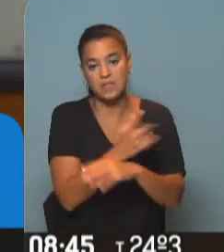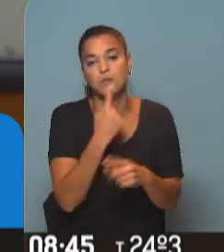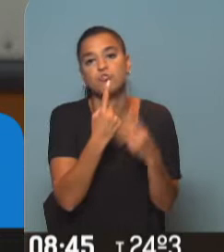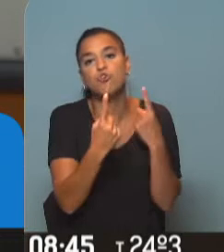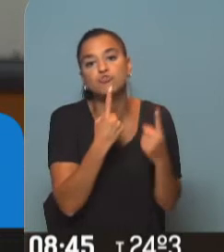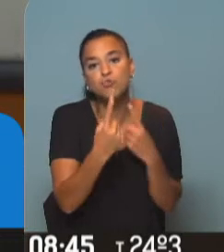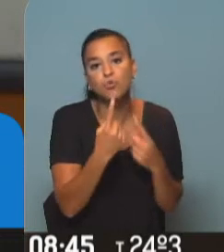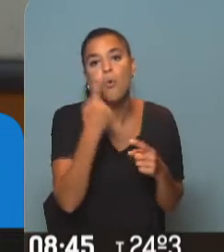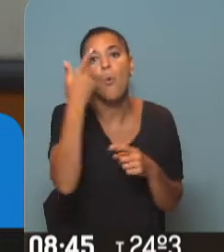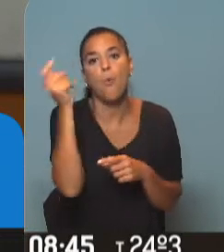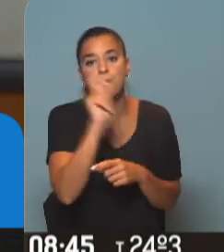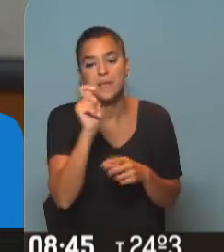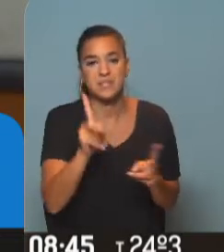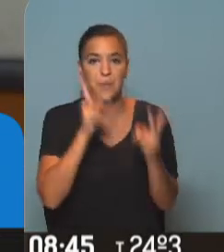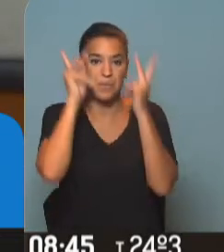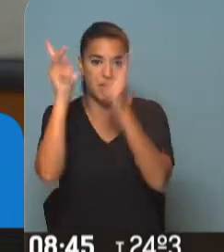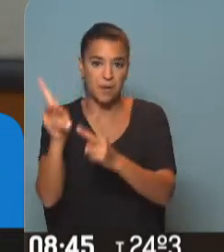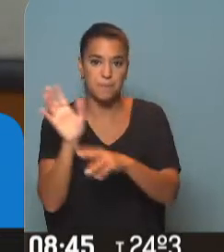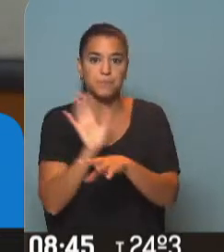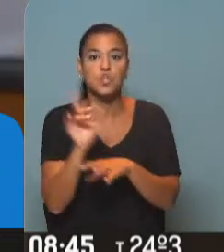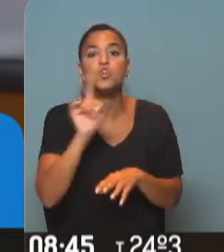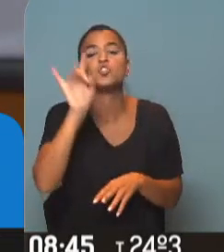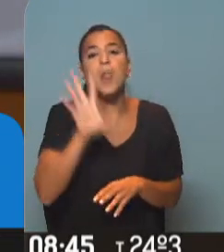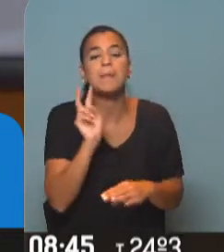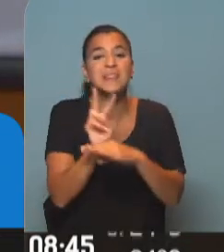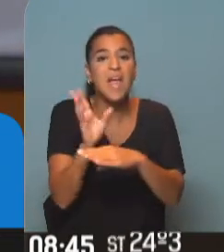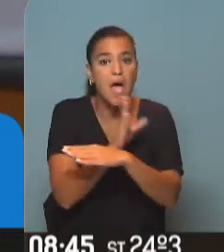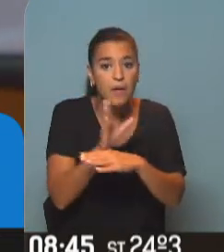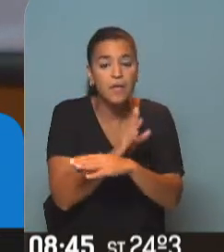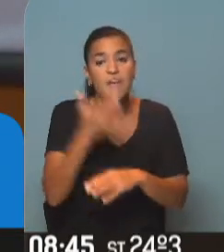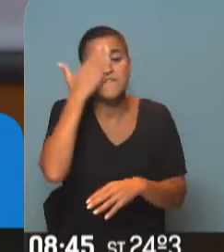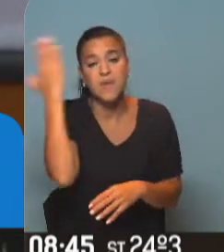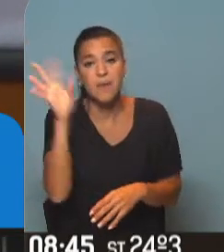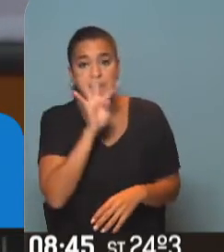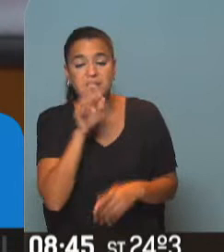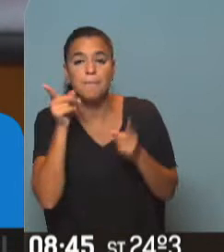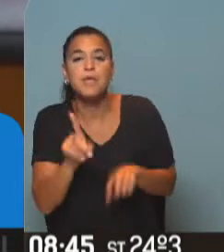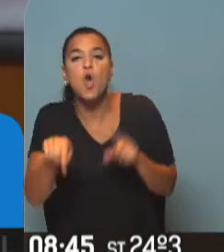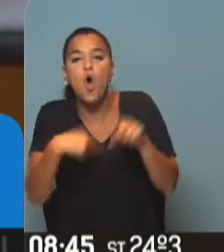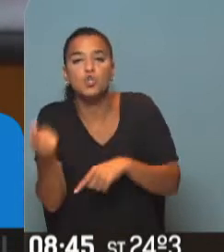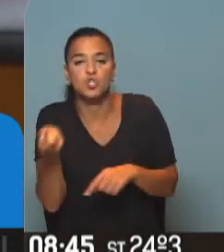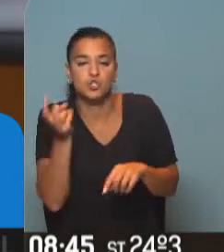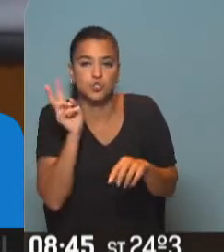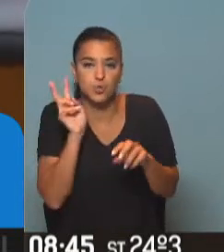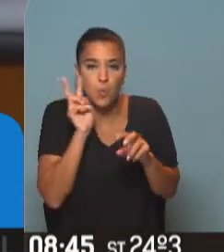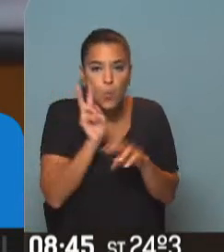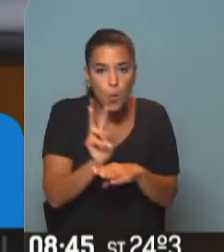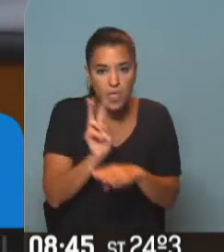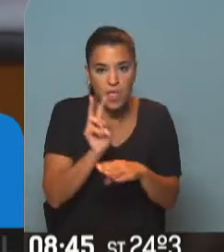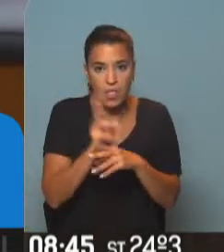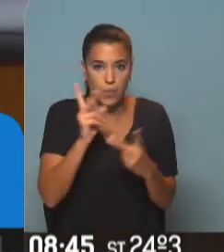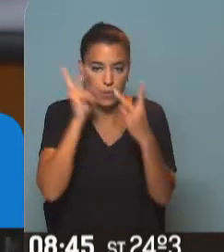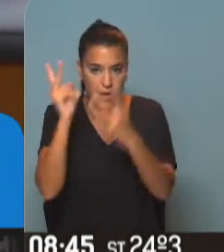un mes antes del viaje para tomar no solo la precaución de la vacuna de fiebre amarilla sino otras precauciones que deben tener ante un viaje está